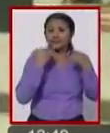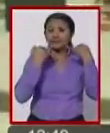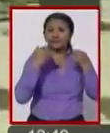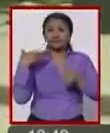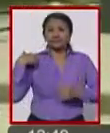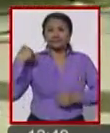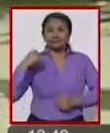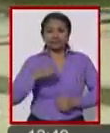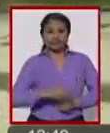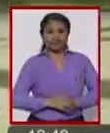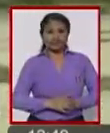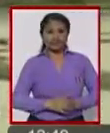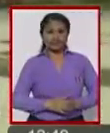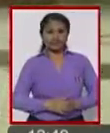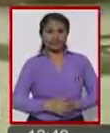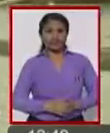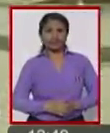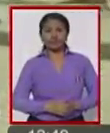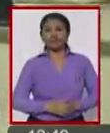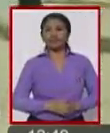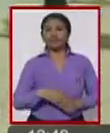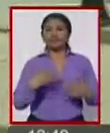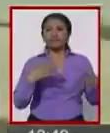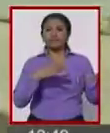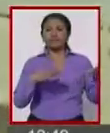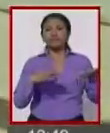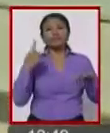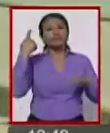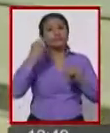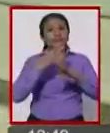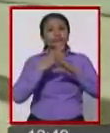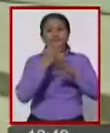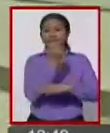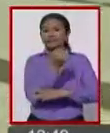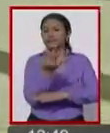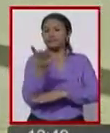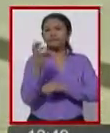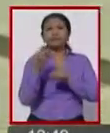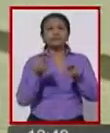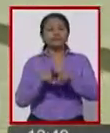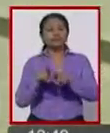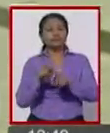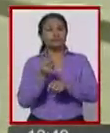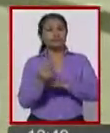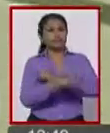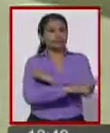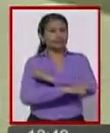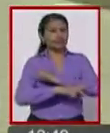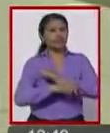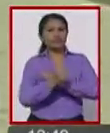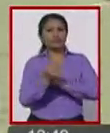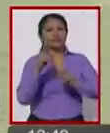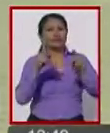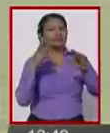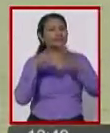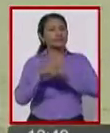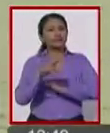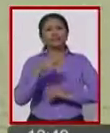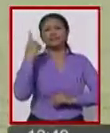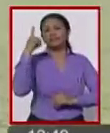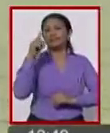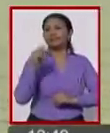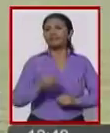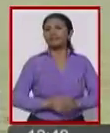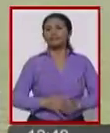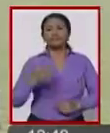mencionaba el subcomandante Igor Echegaray, se realizó esta operación para evitar también presuntos o algunos saqueos por parte de personas